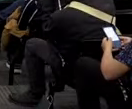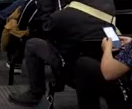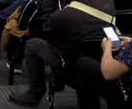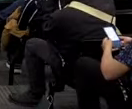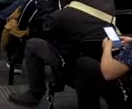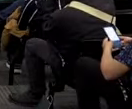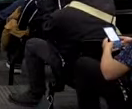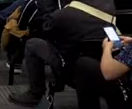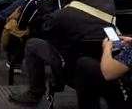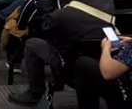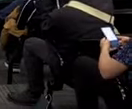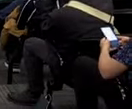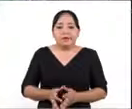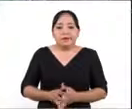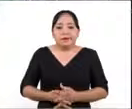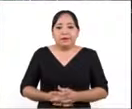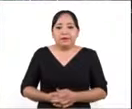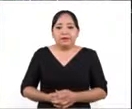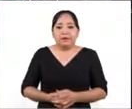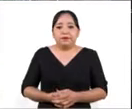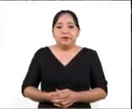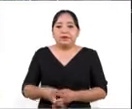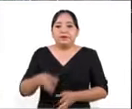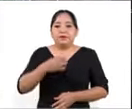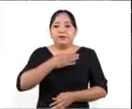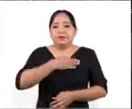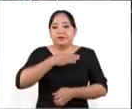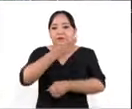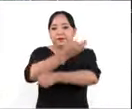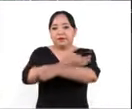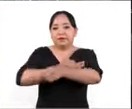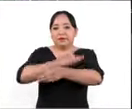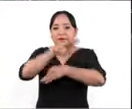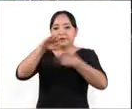Muy buenas tardes a todos y todas. Como bien ya saben,